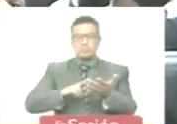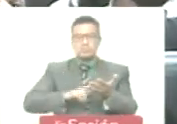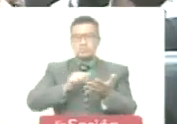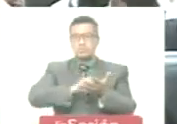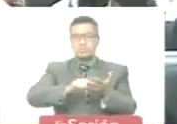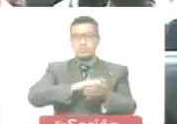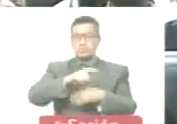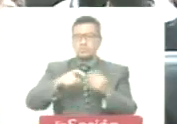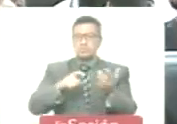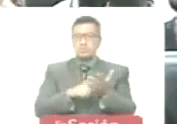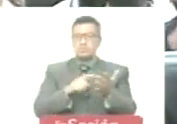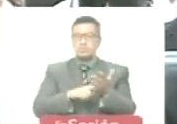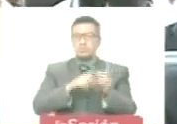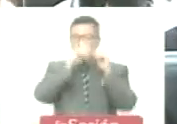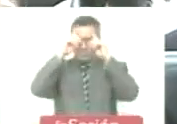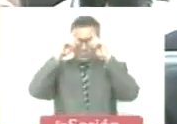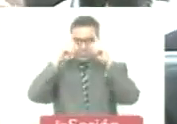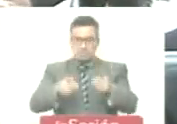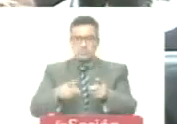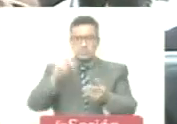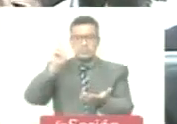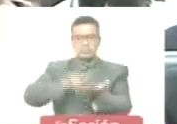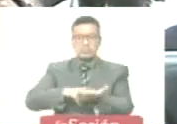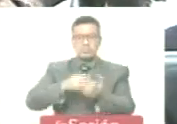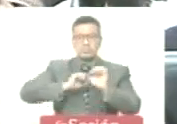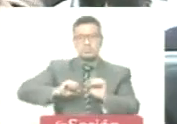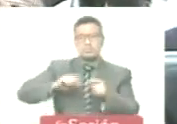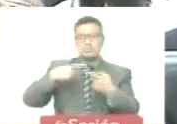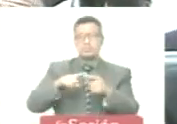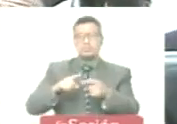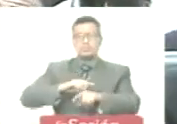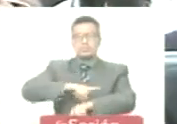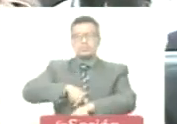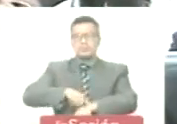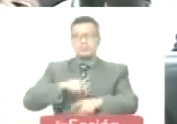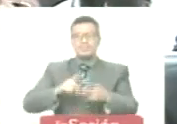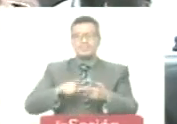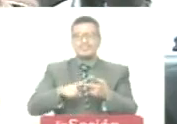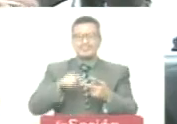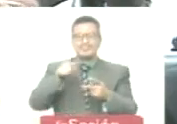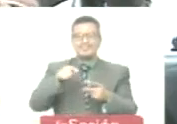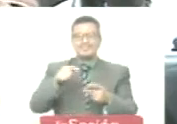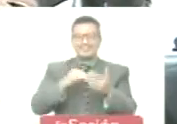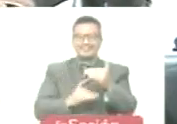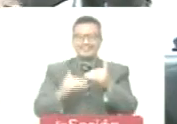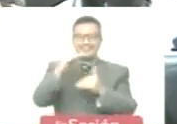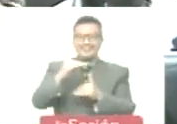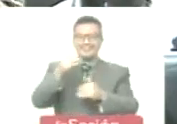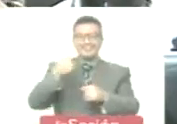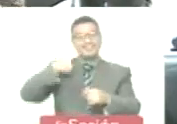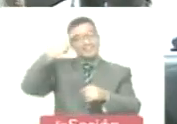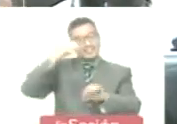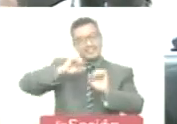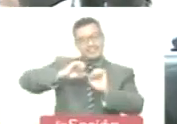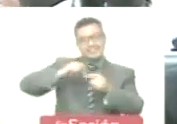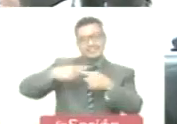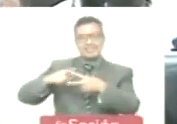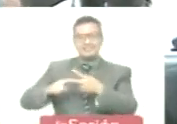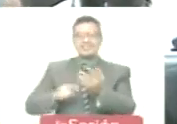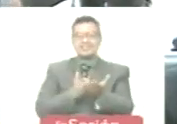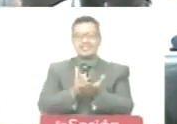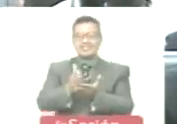forma general. La decisión será de aprobación, rechazo o diferimiento y se tomará por mayoría. En caso de rechazo, etcétera,